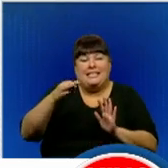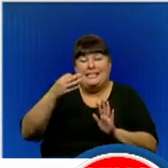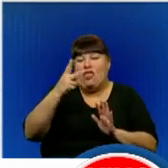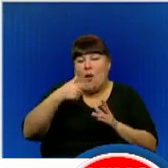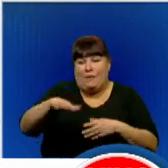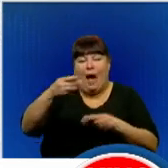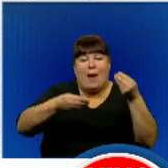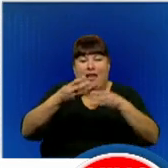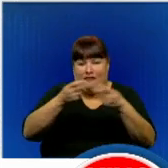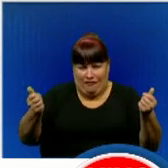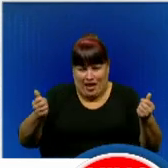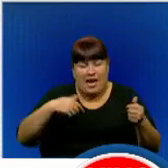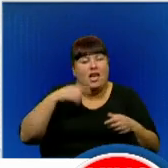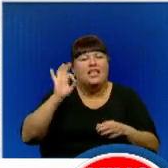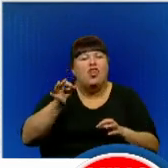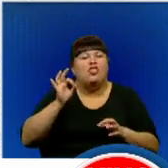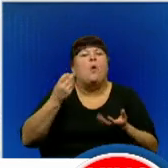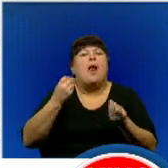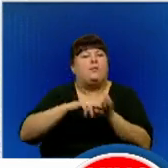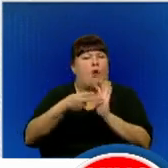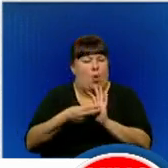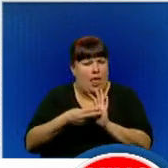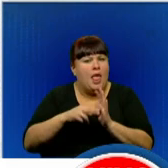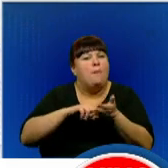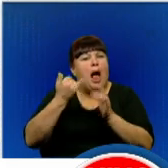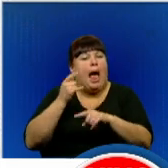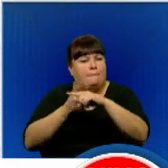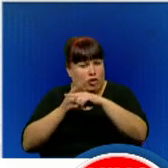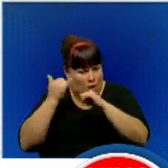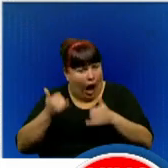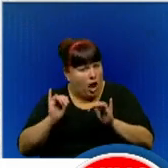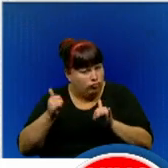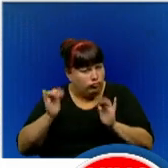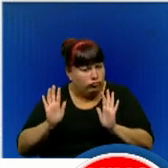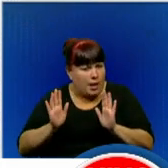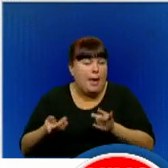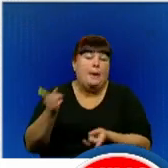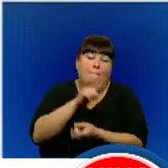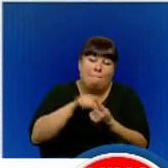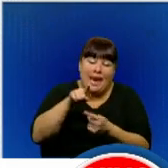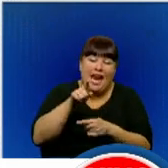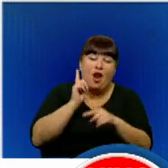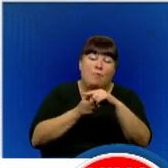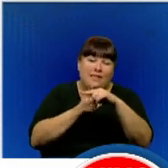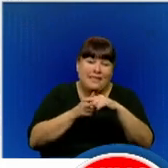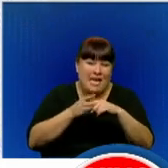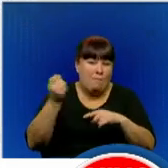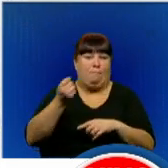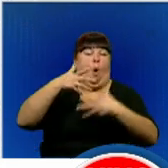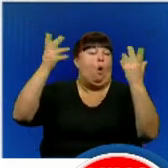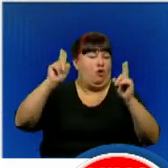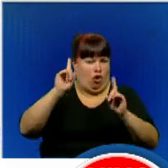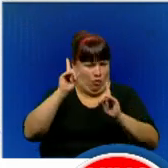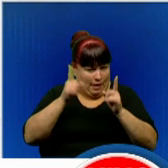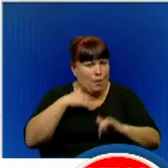balance sé perfectamente cuál es el impacto hay un impacto positivo si es cierto pero que ese impacto del significante no y le